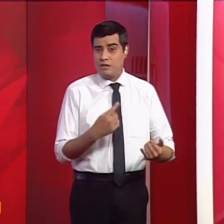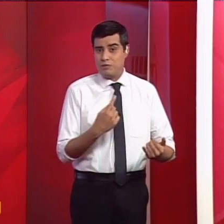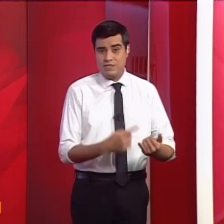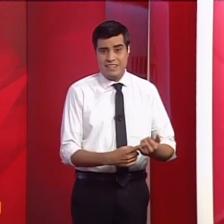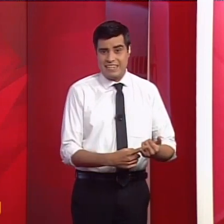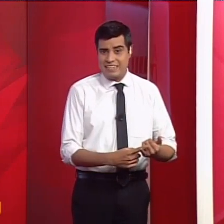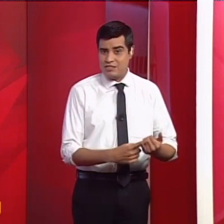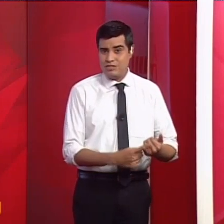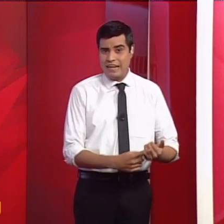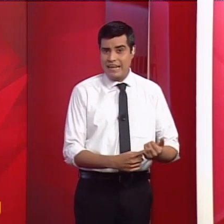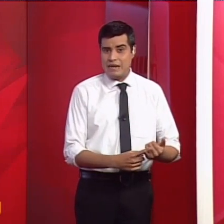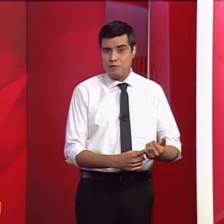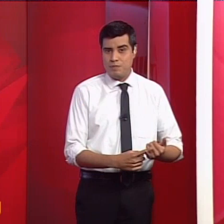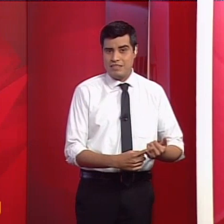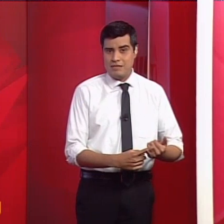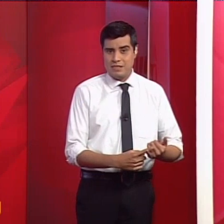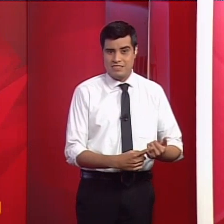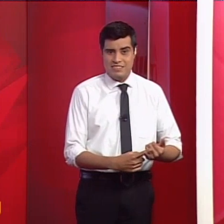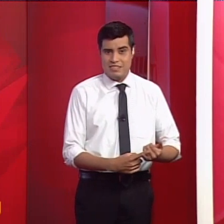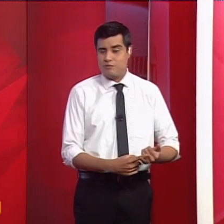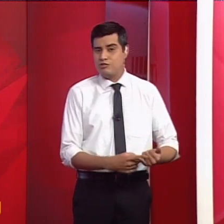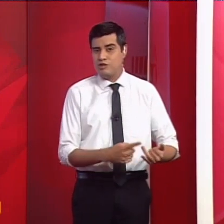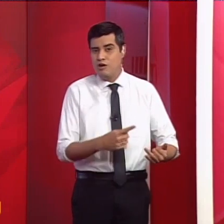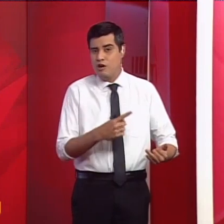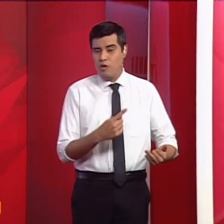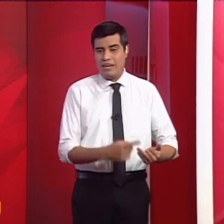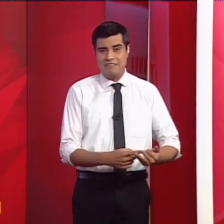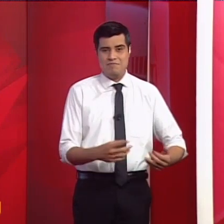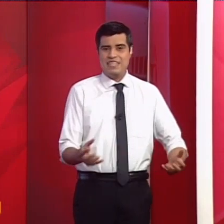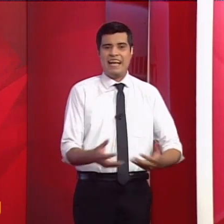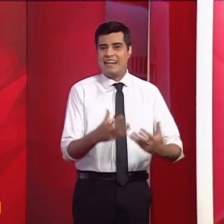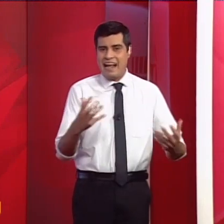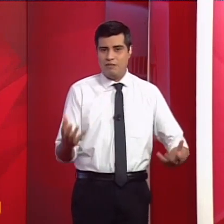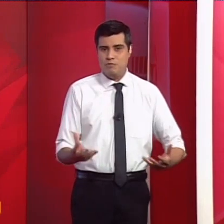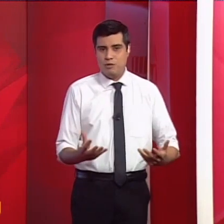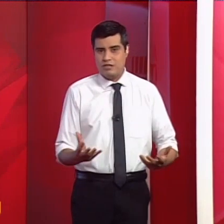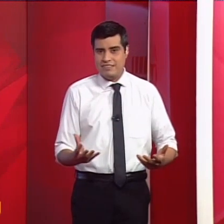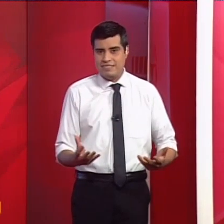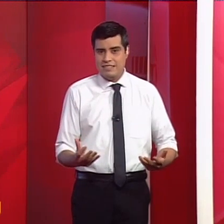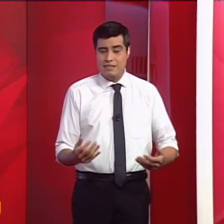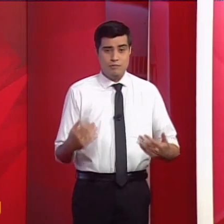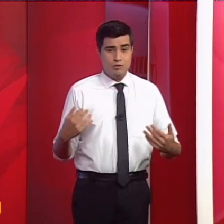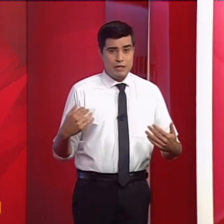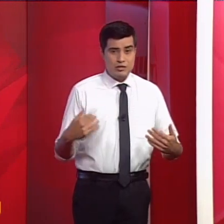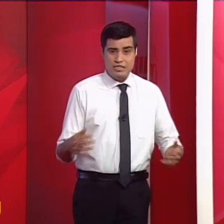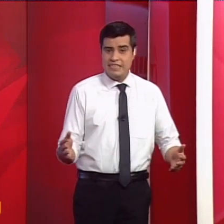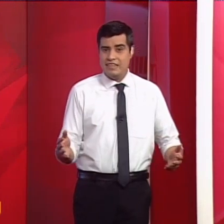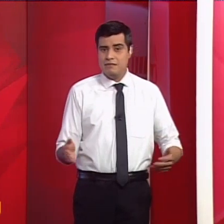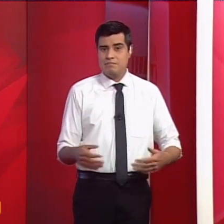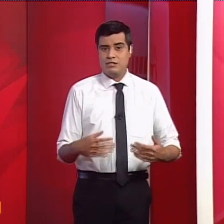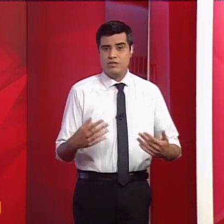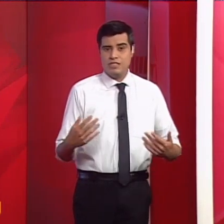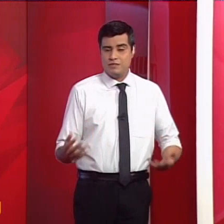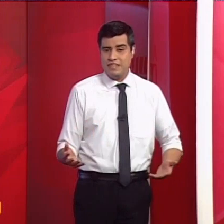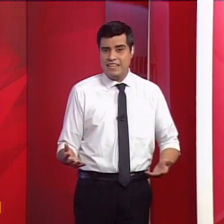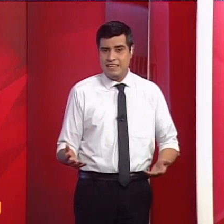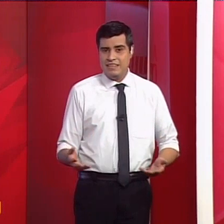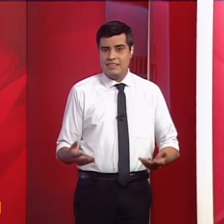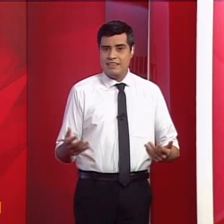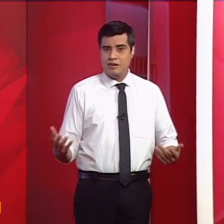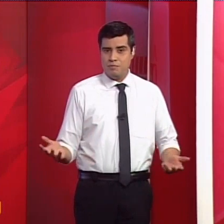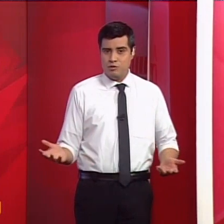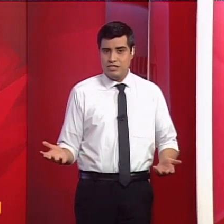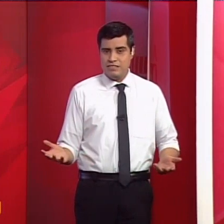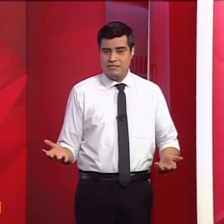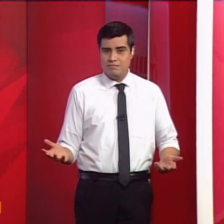tales una posible declaración de guerra por parte del presidente ruso o que dijera algo importante bueno pasó el día pasó el desfile